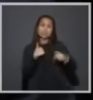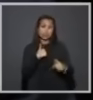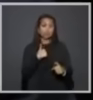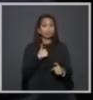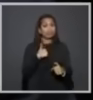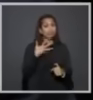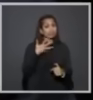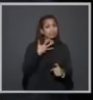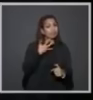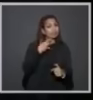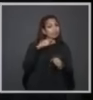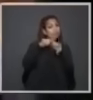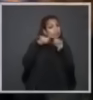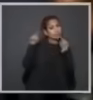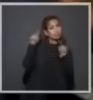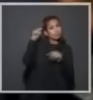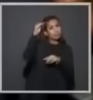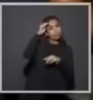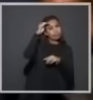¿sí? Son dos